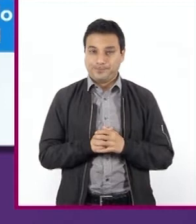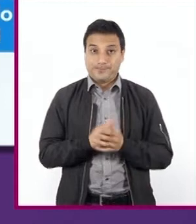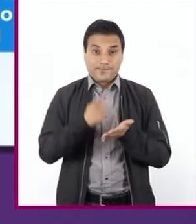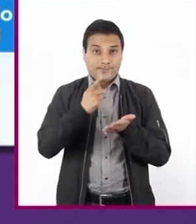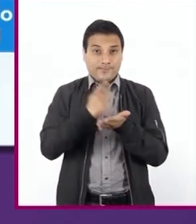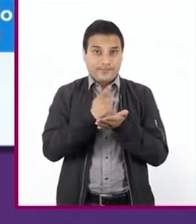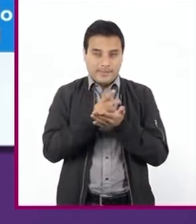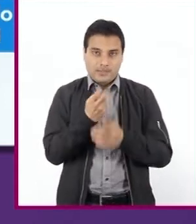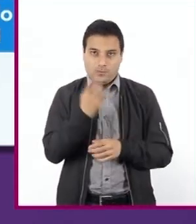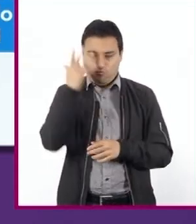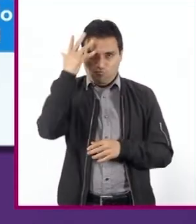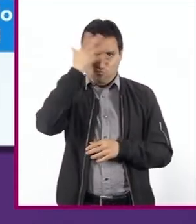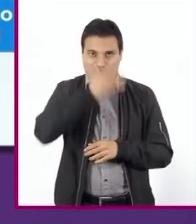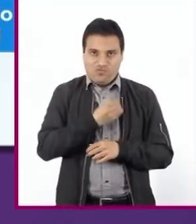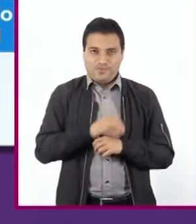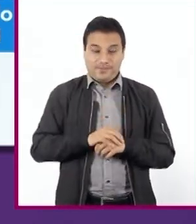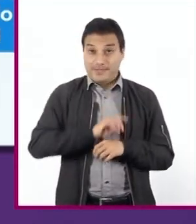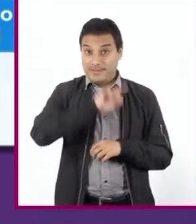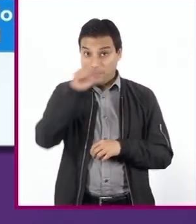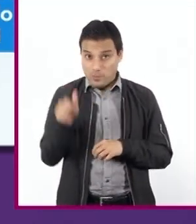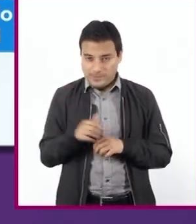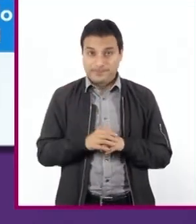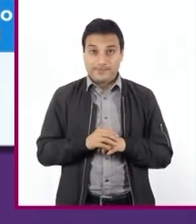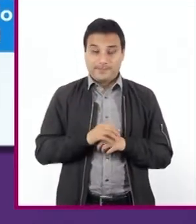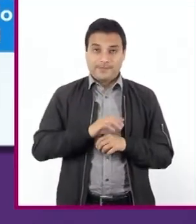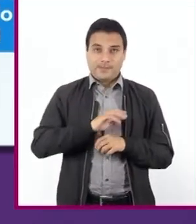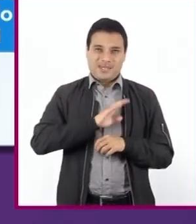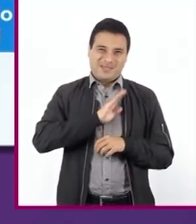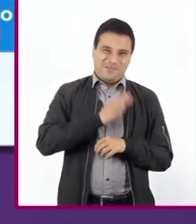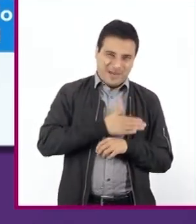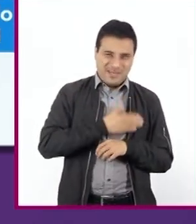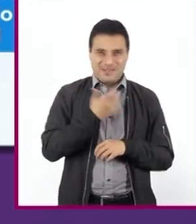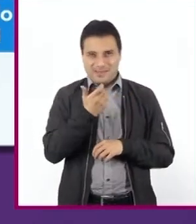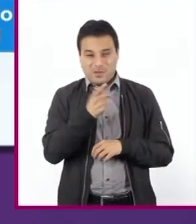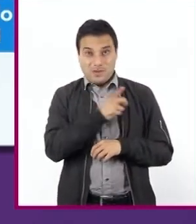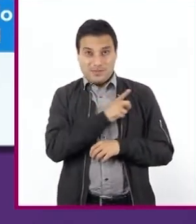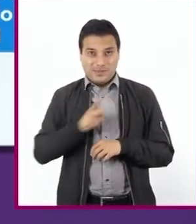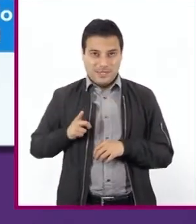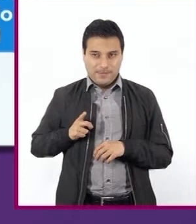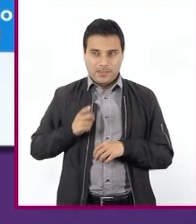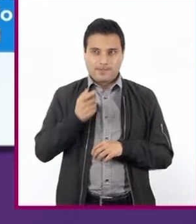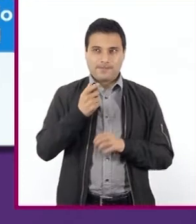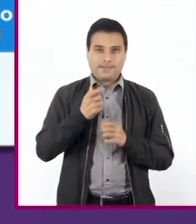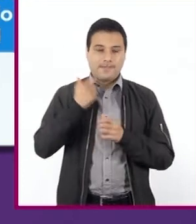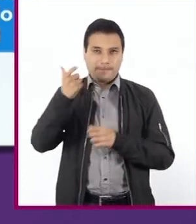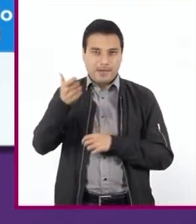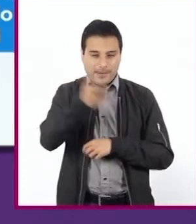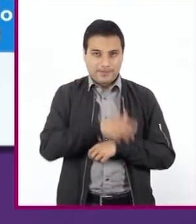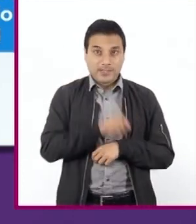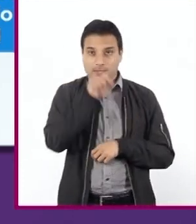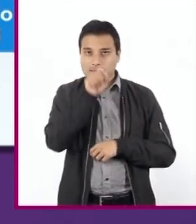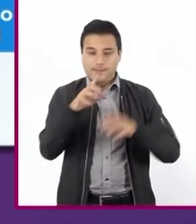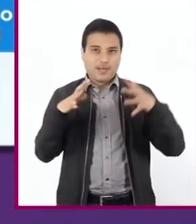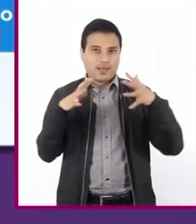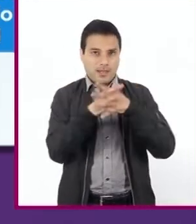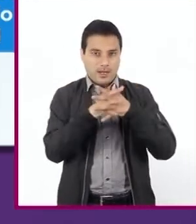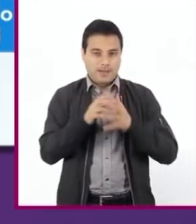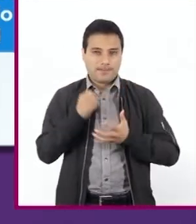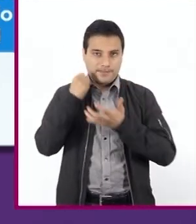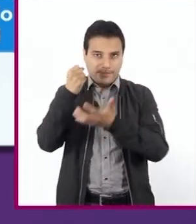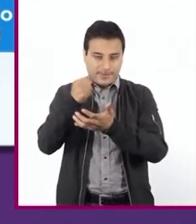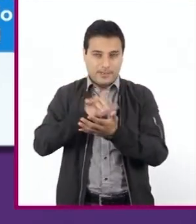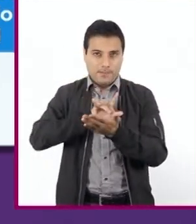metal precioso para saldar las deudas de España y financiar sus guerras. ¿Notan la importancia de las